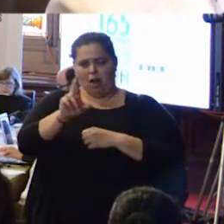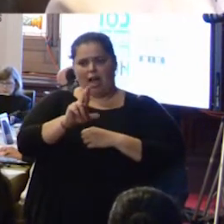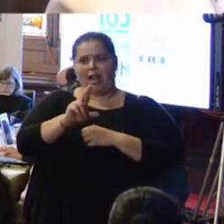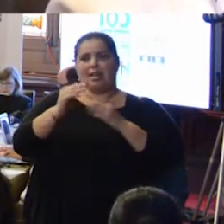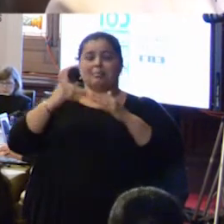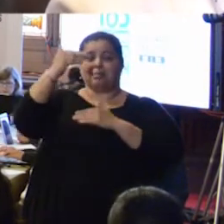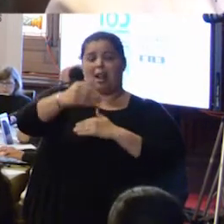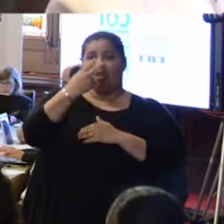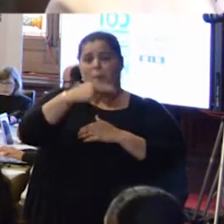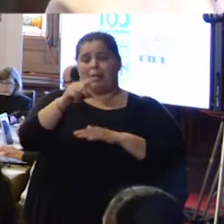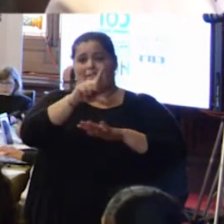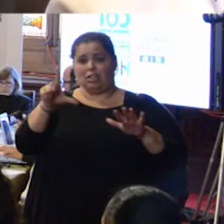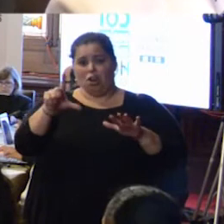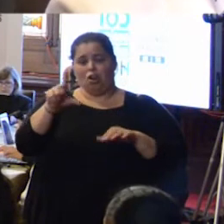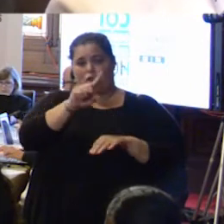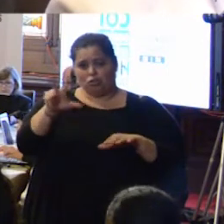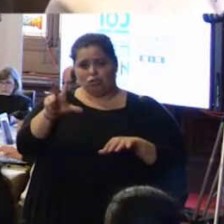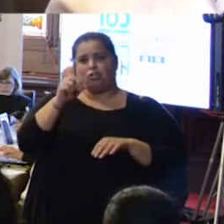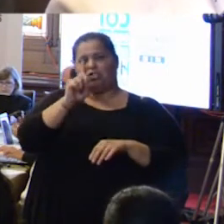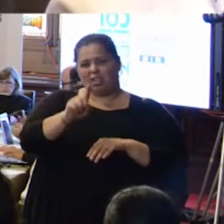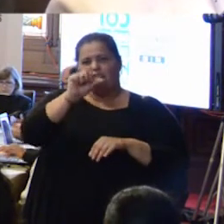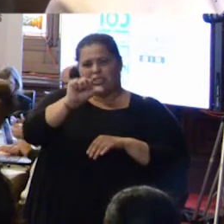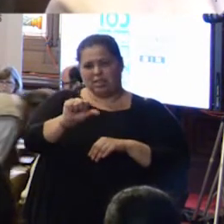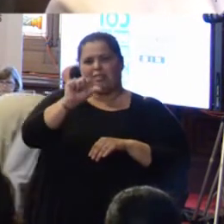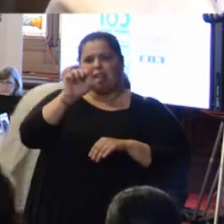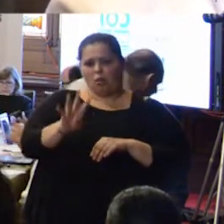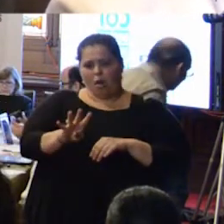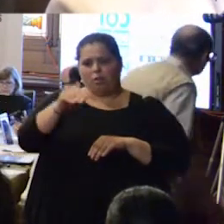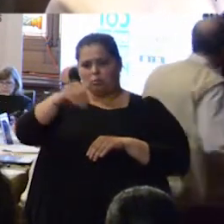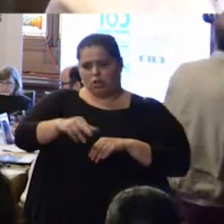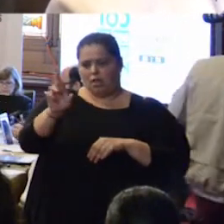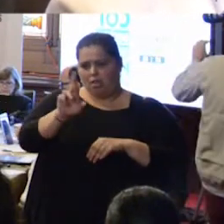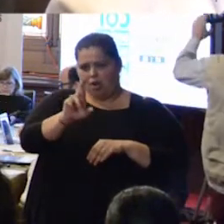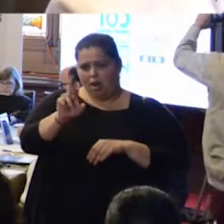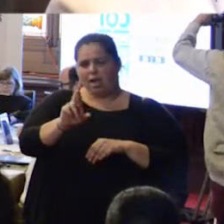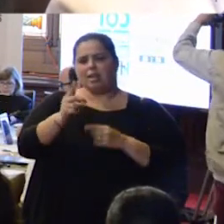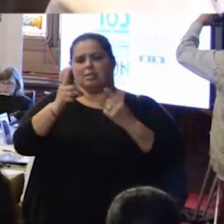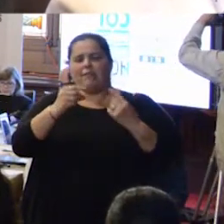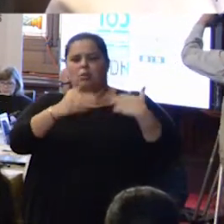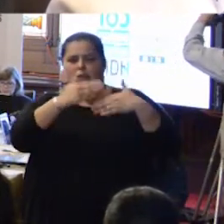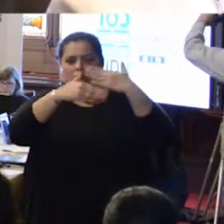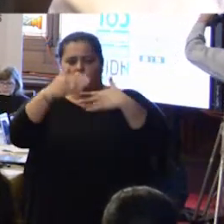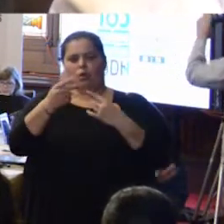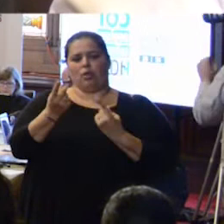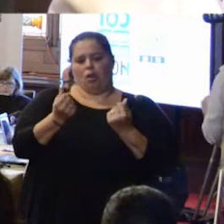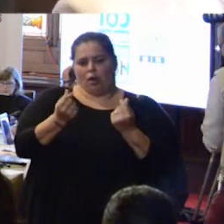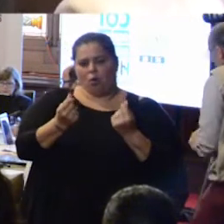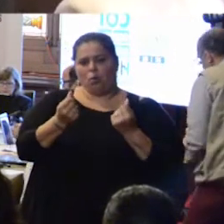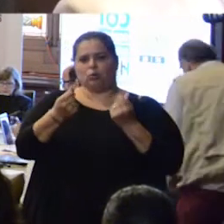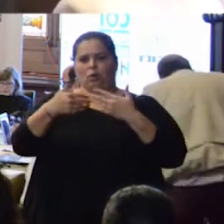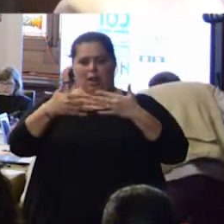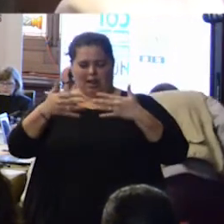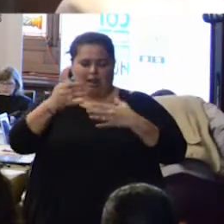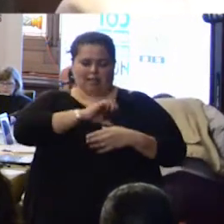que son 164, ha habido una recepción de recursos más que suficientes de parte del Estado panameño para tratar de mejorar